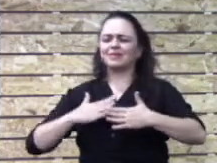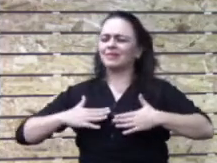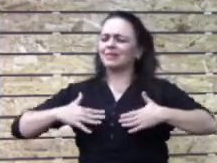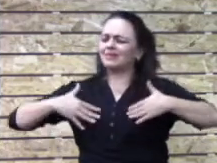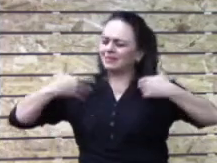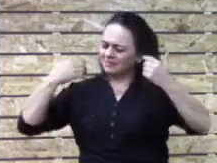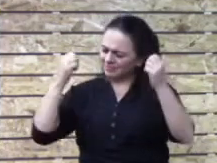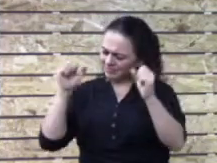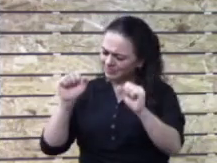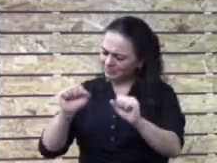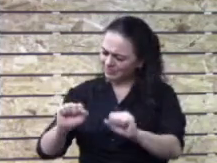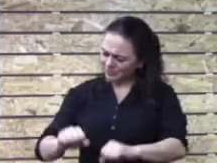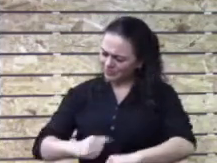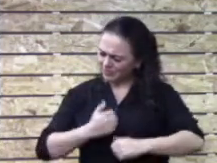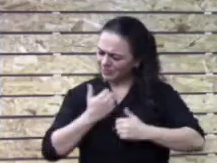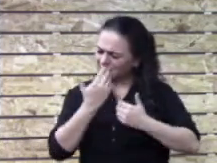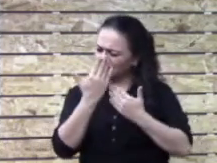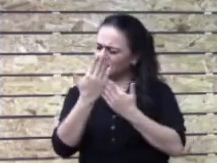feliz